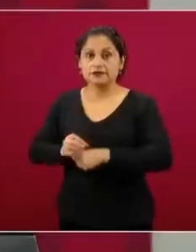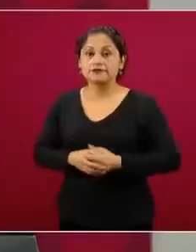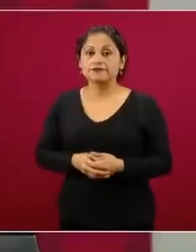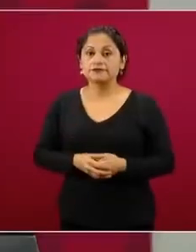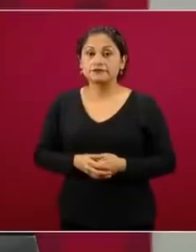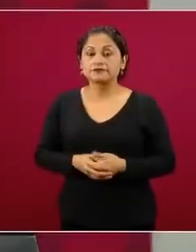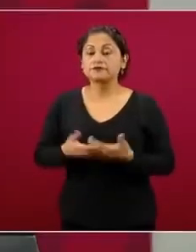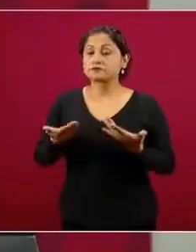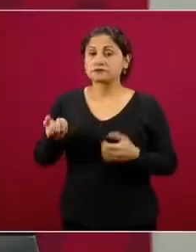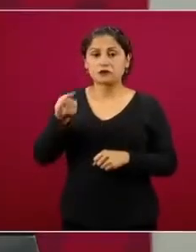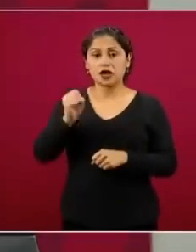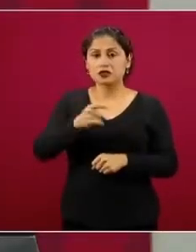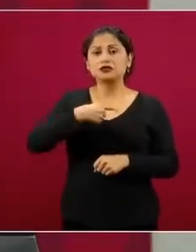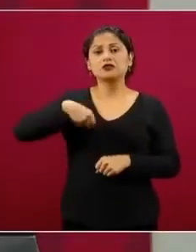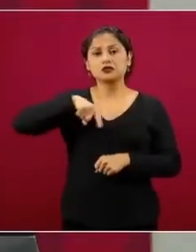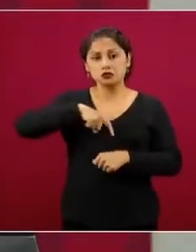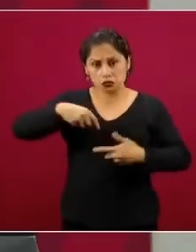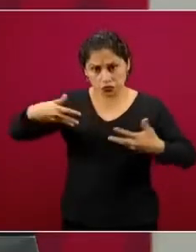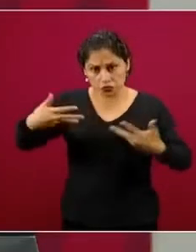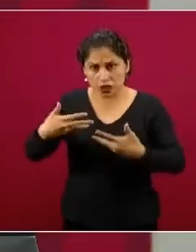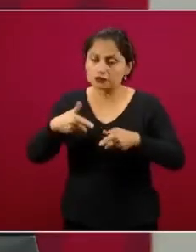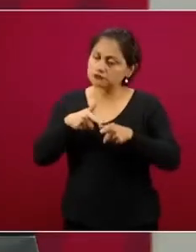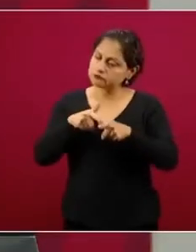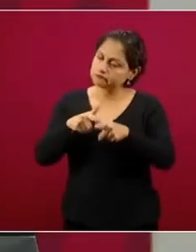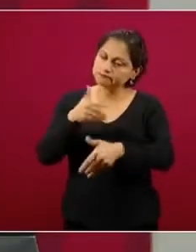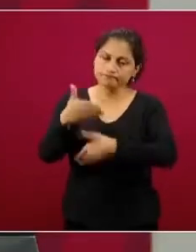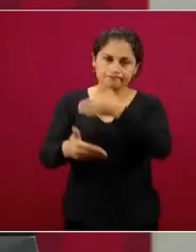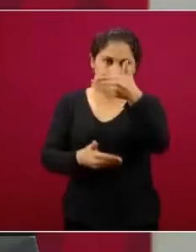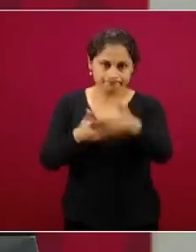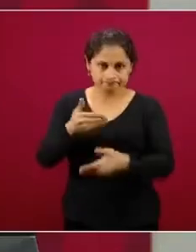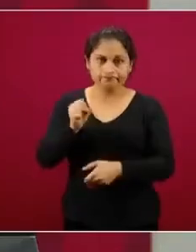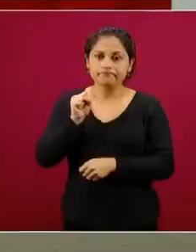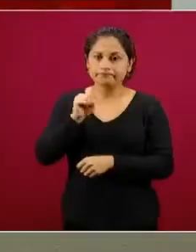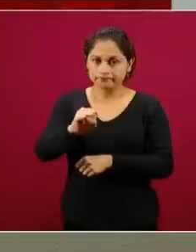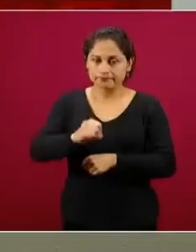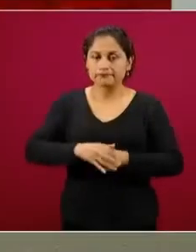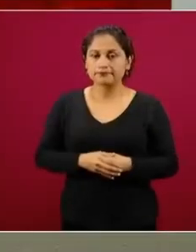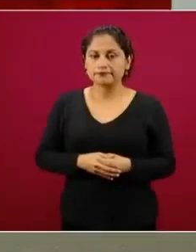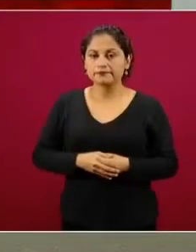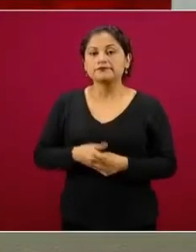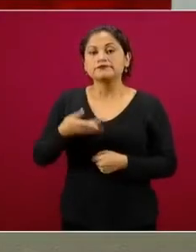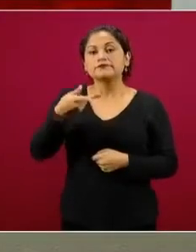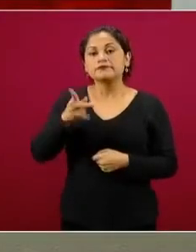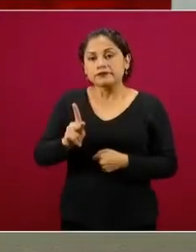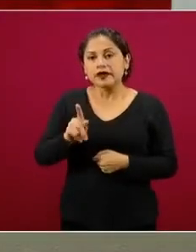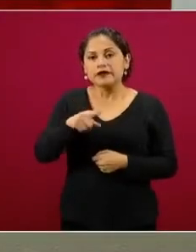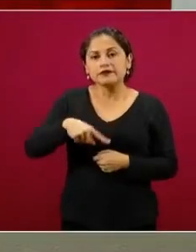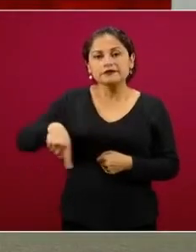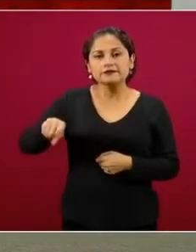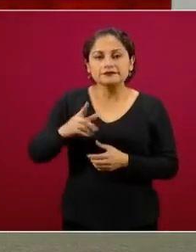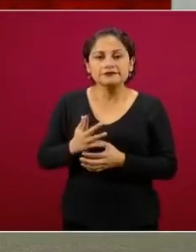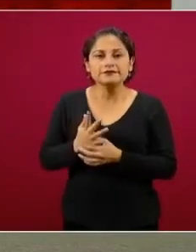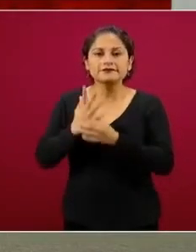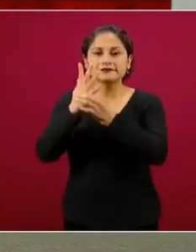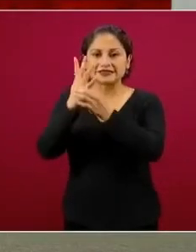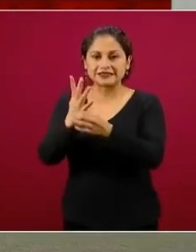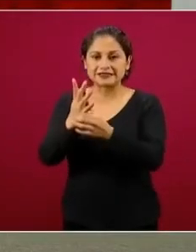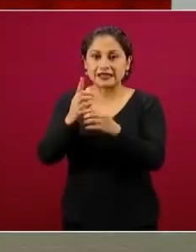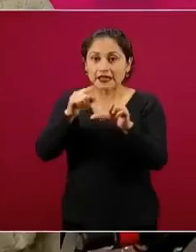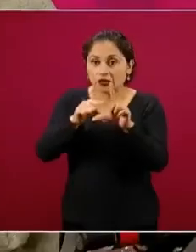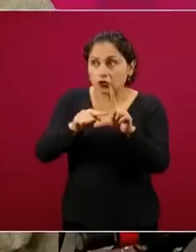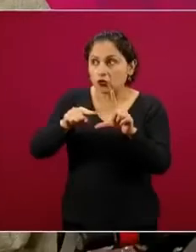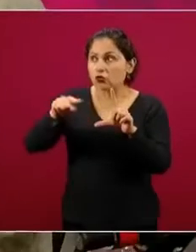estado haciendo, lo seguiremos haciendo. Ahora, finalmente, ¿qué quiere decir aplanar la curva? Aplanar la